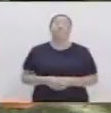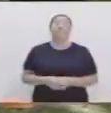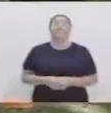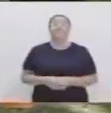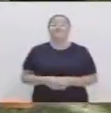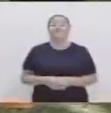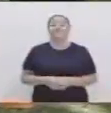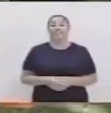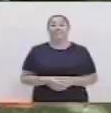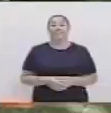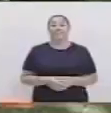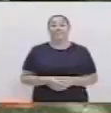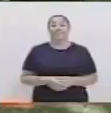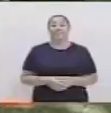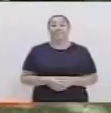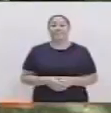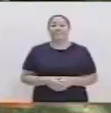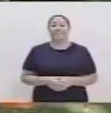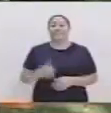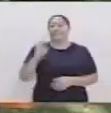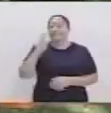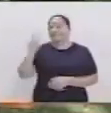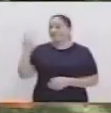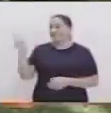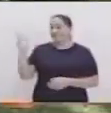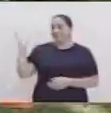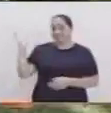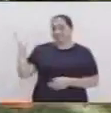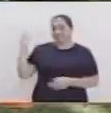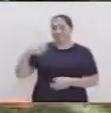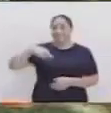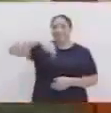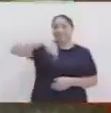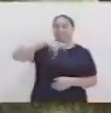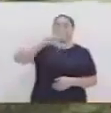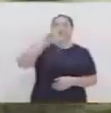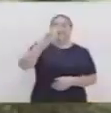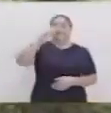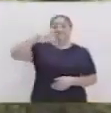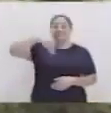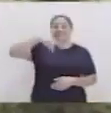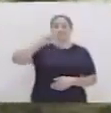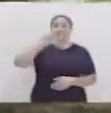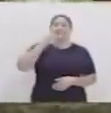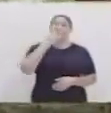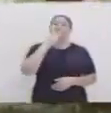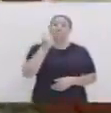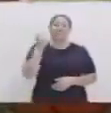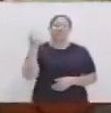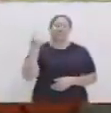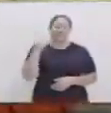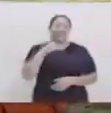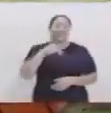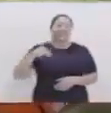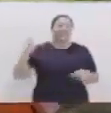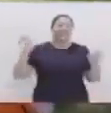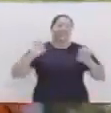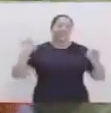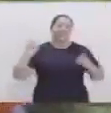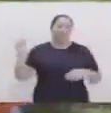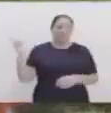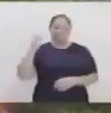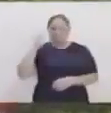es una plancha. Me voy a colocar en la siguiente